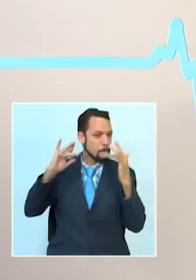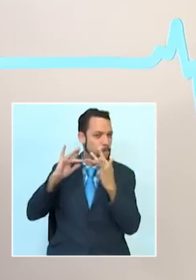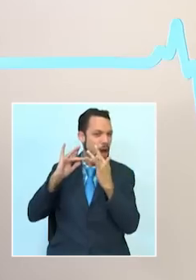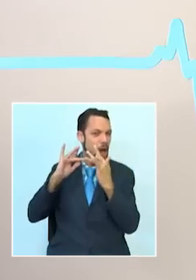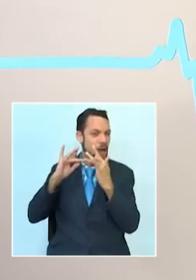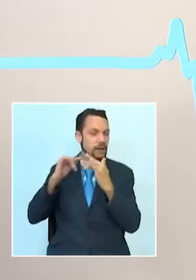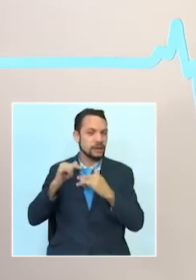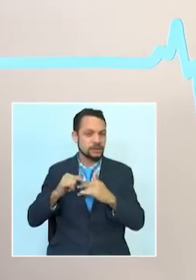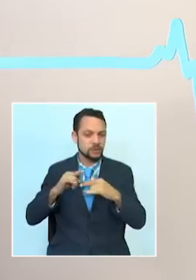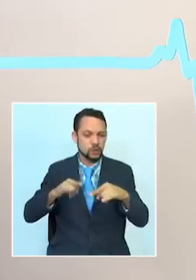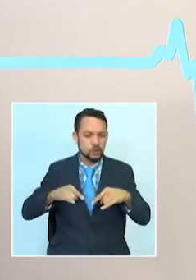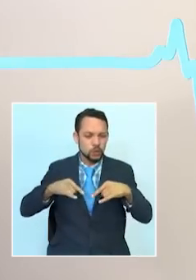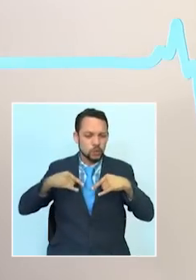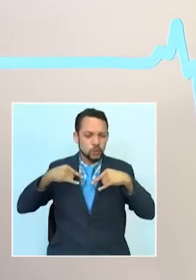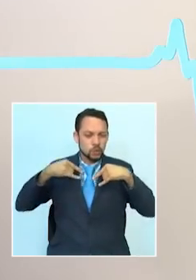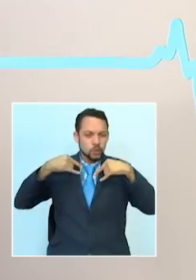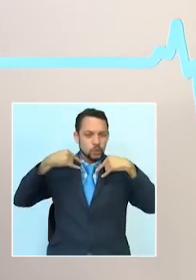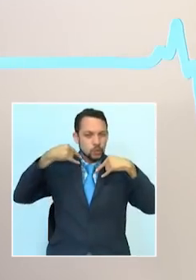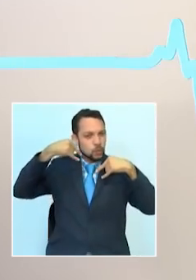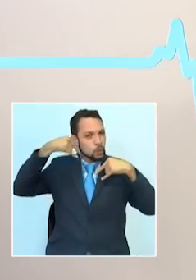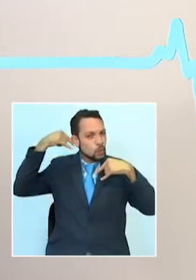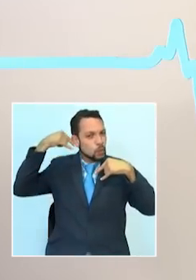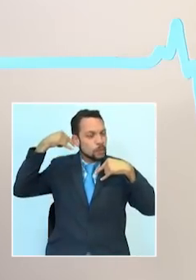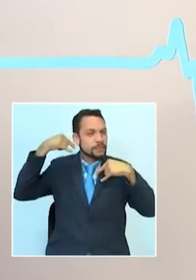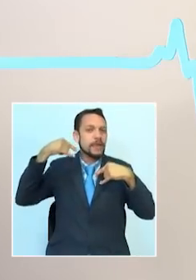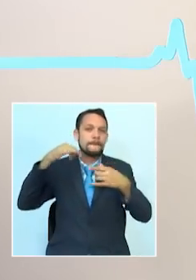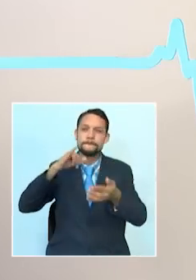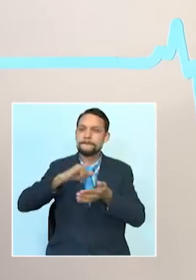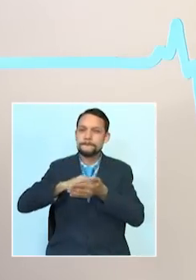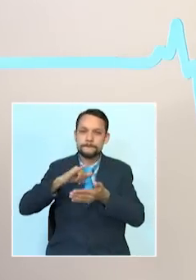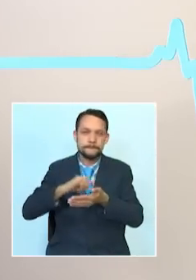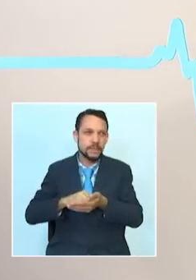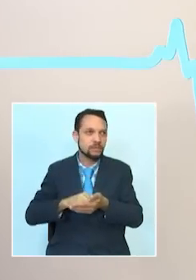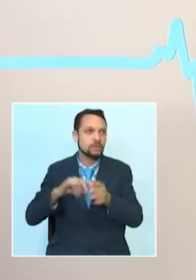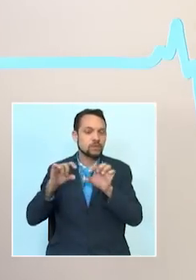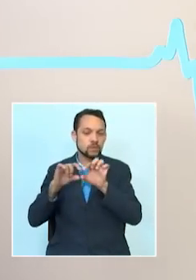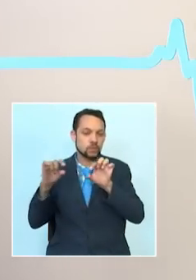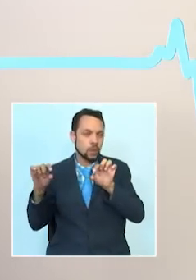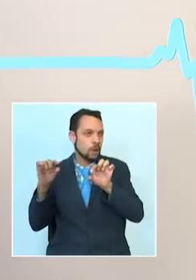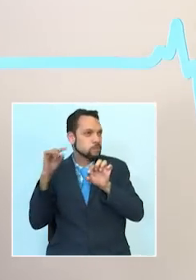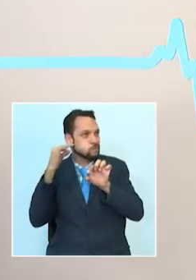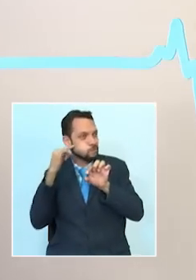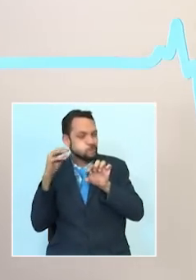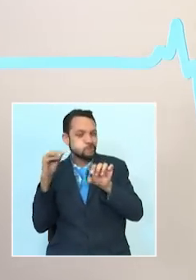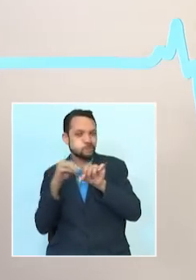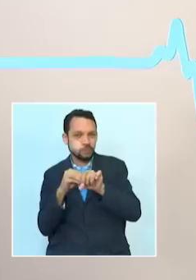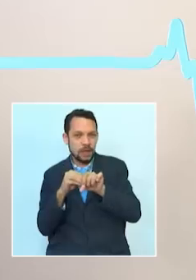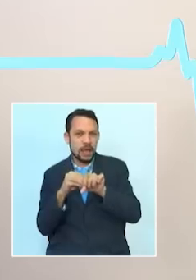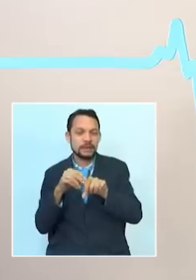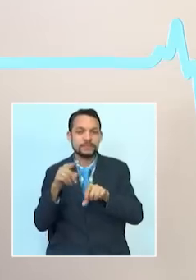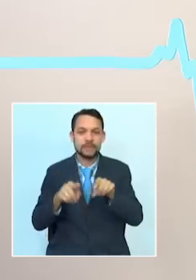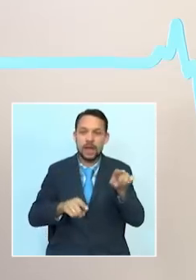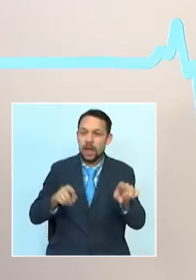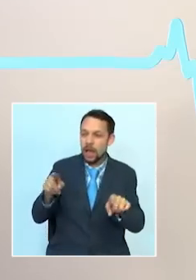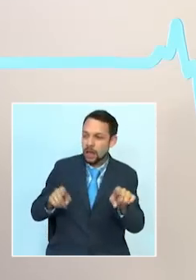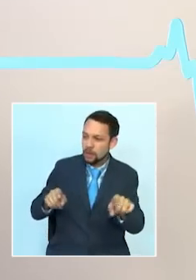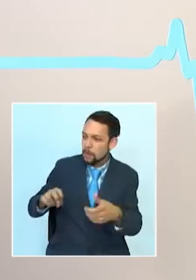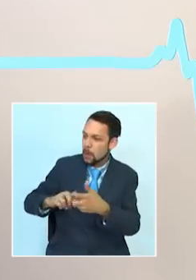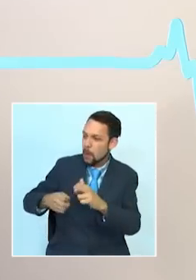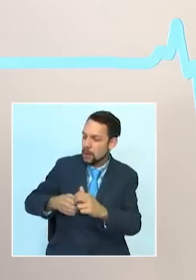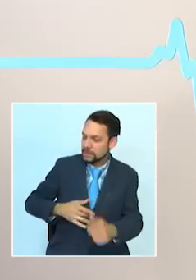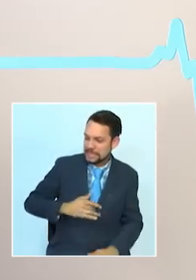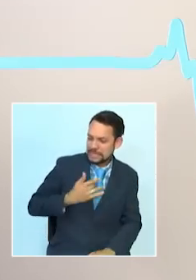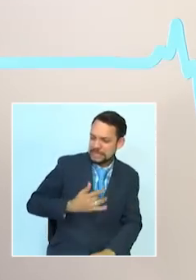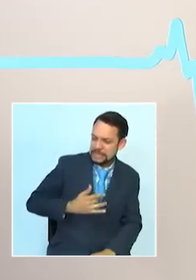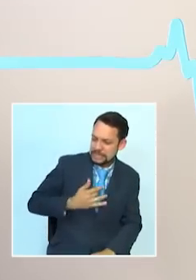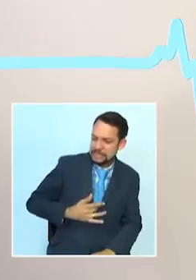se me sube y me llega hasta la vía aérea Superior y aquí es donde se comunica con el oído y muchas veces las personas que sufren de reflujo